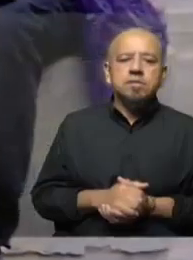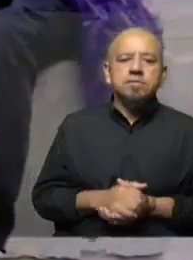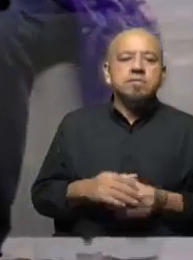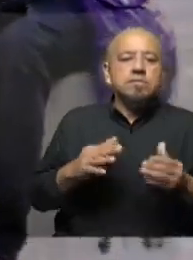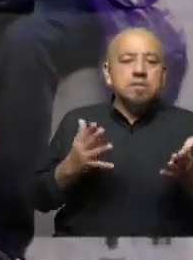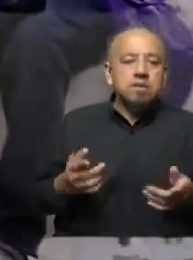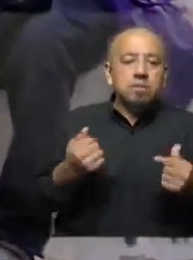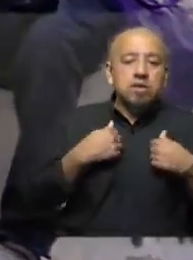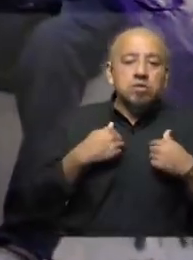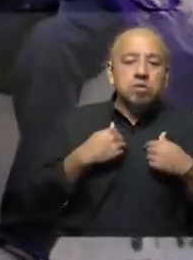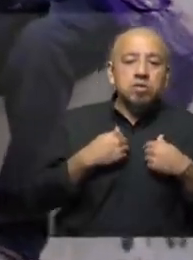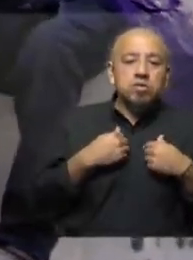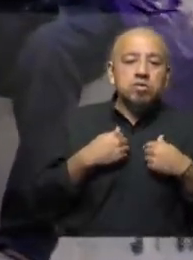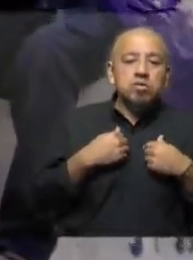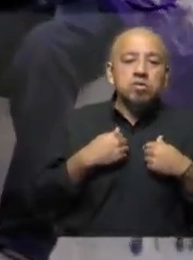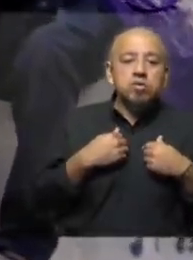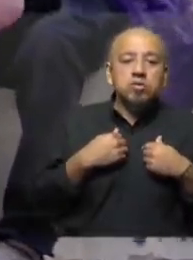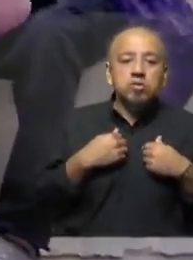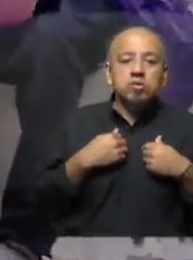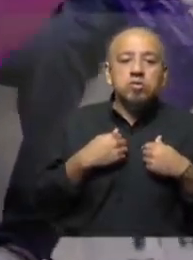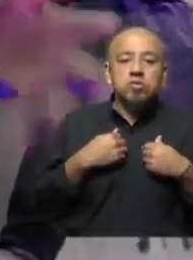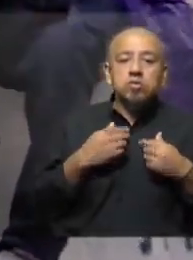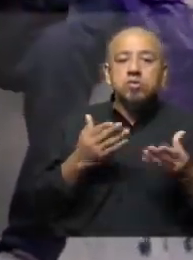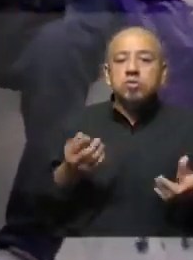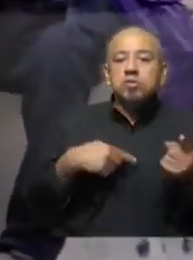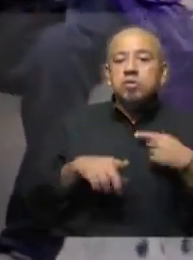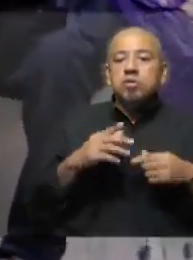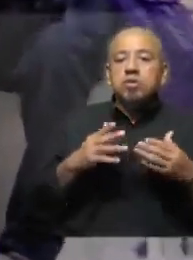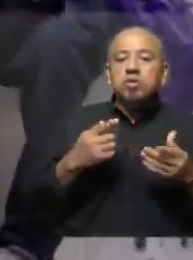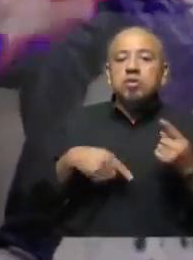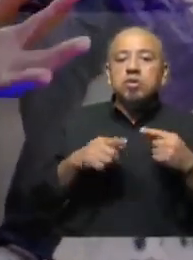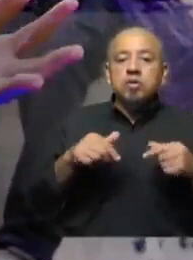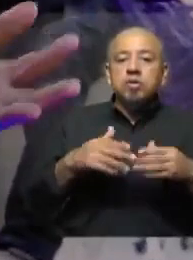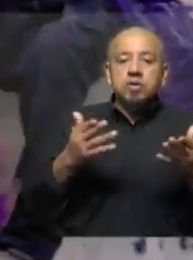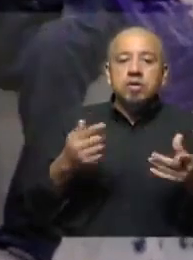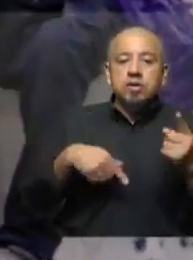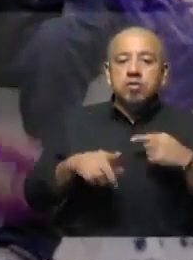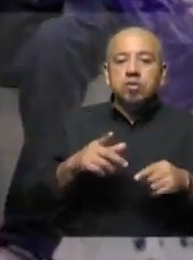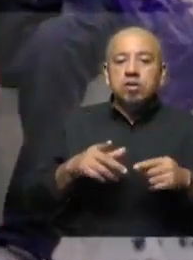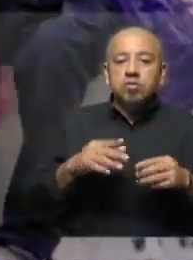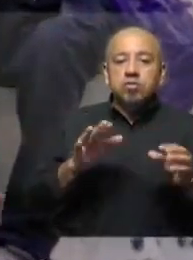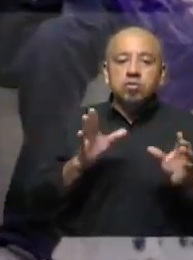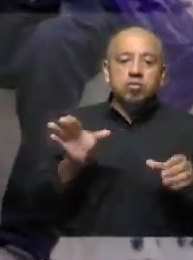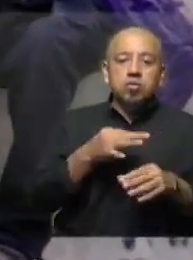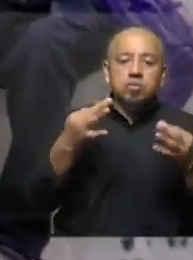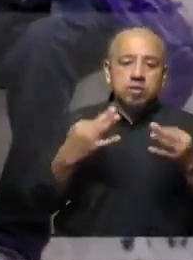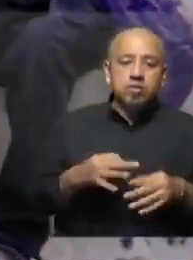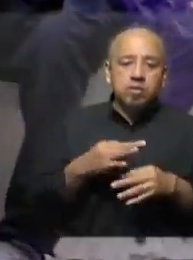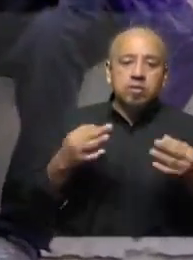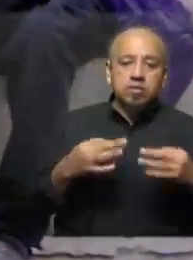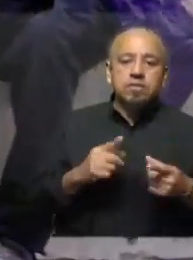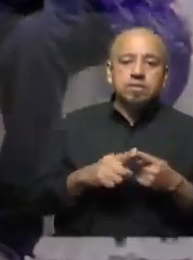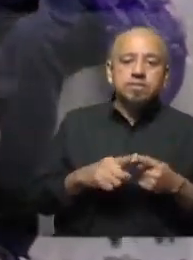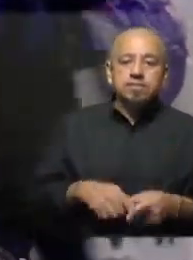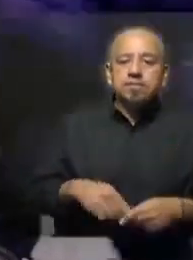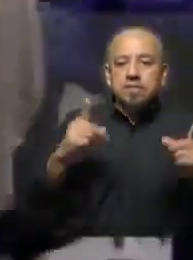misterio incluso para nosotras. No lo es. No lo es en el sentido de que está súper guionado el show, pero es